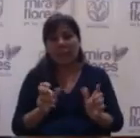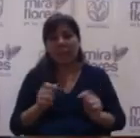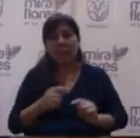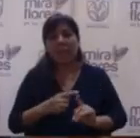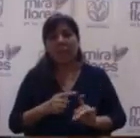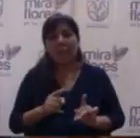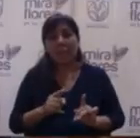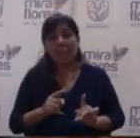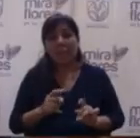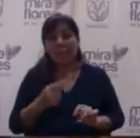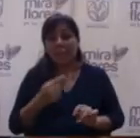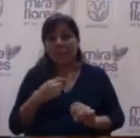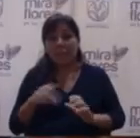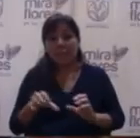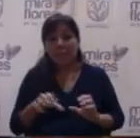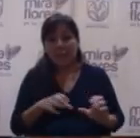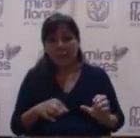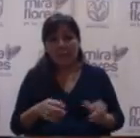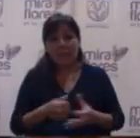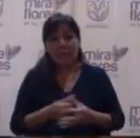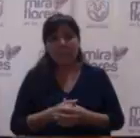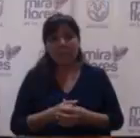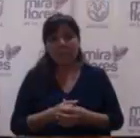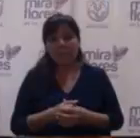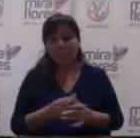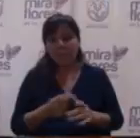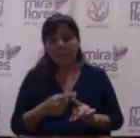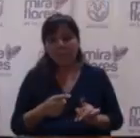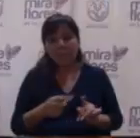una serie de acciones en el cual